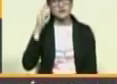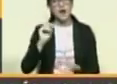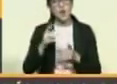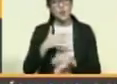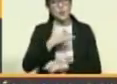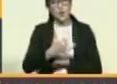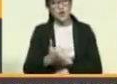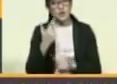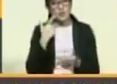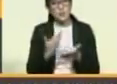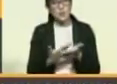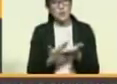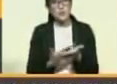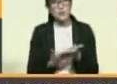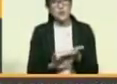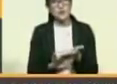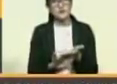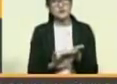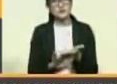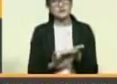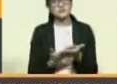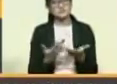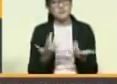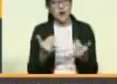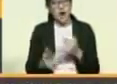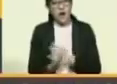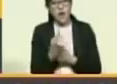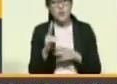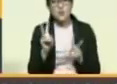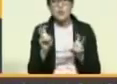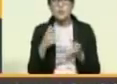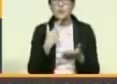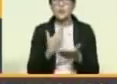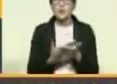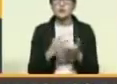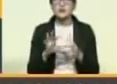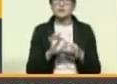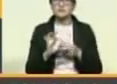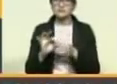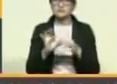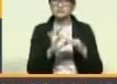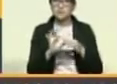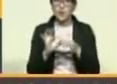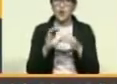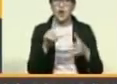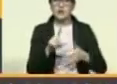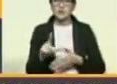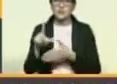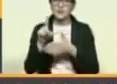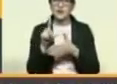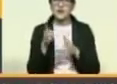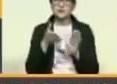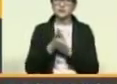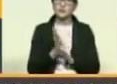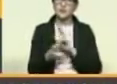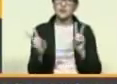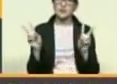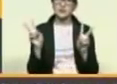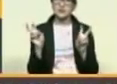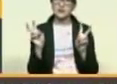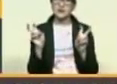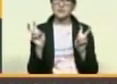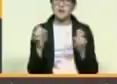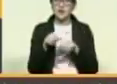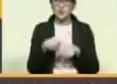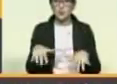proyectos, propuestas, y si allí surgió alguna nueva propuesta para fortalecer la Unión Latinoamericana en base a estructuras